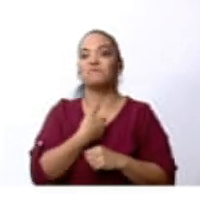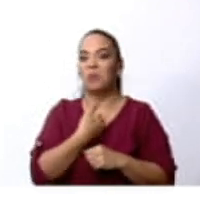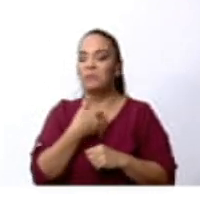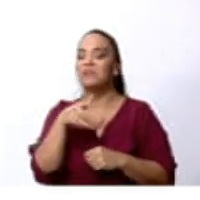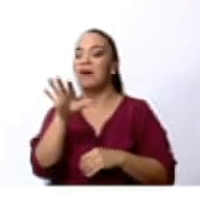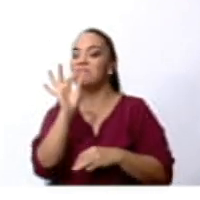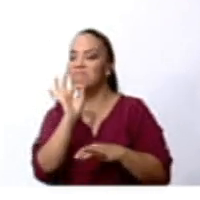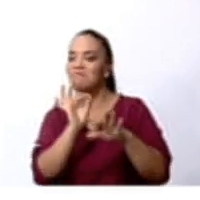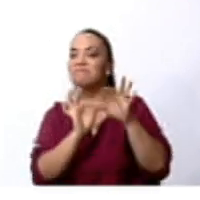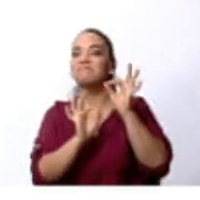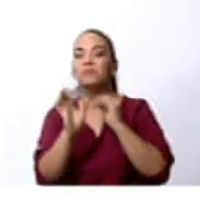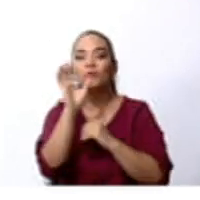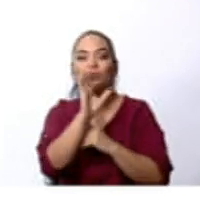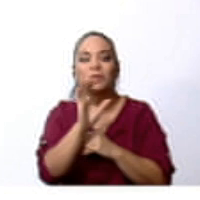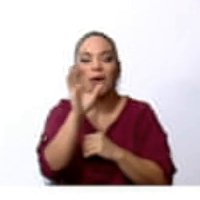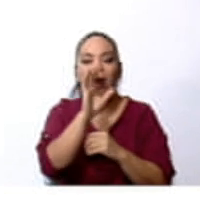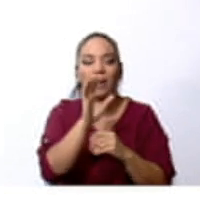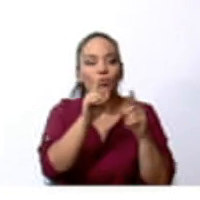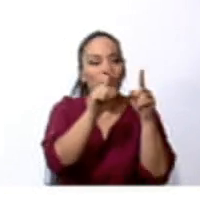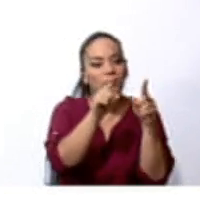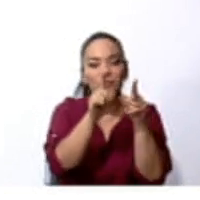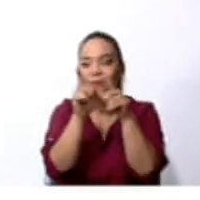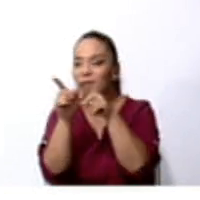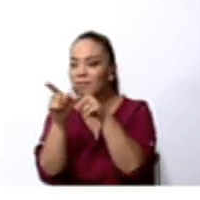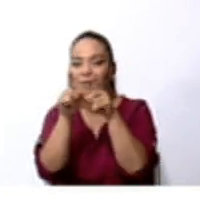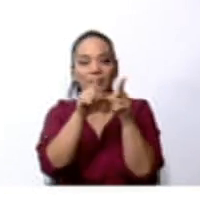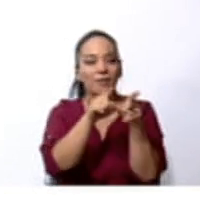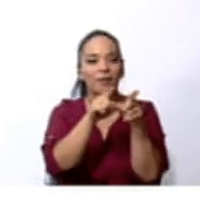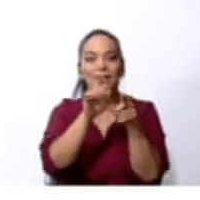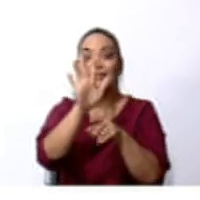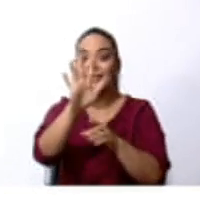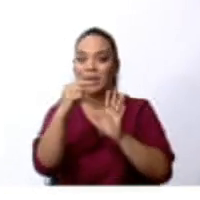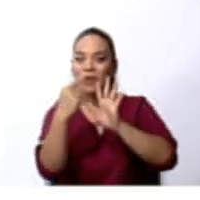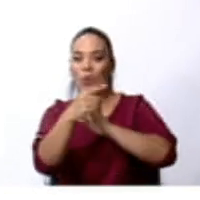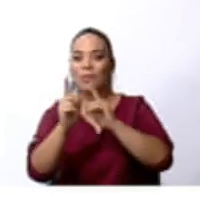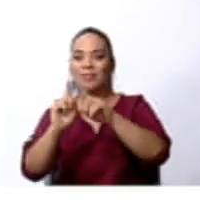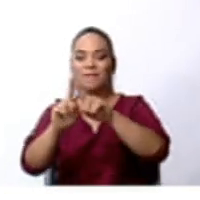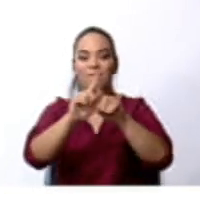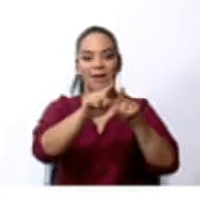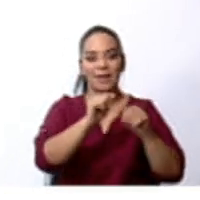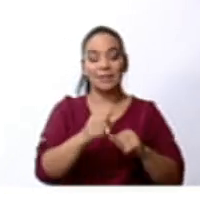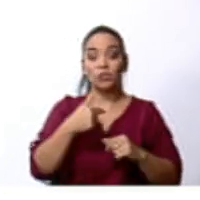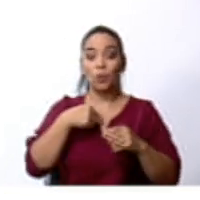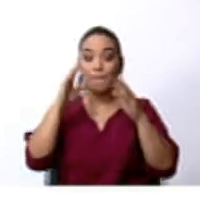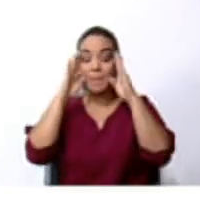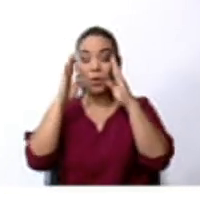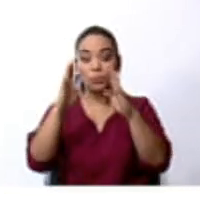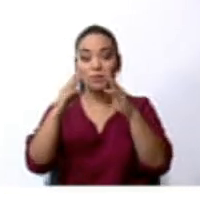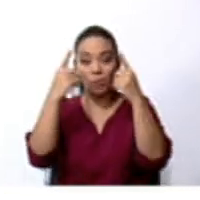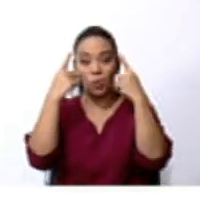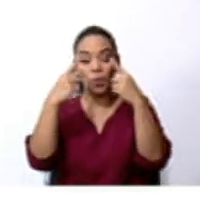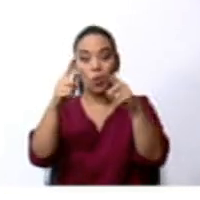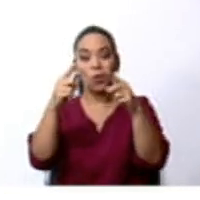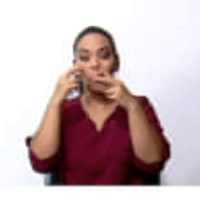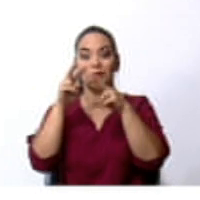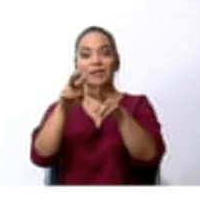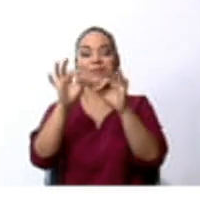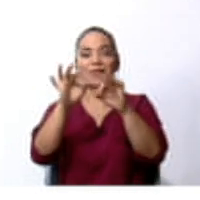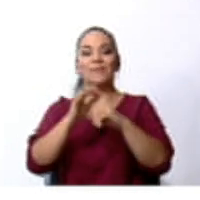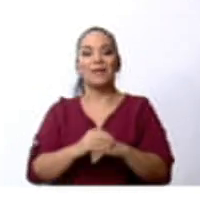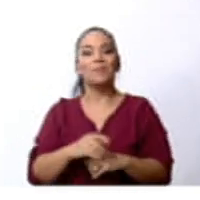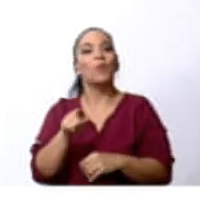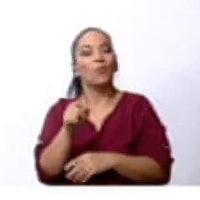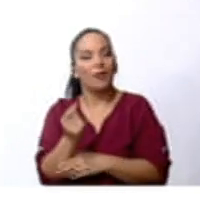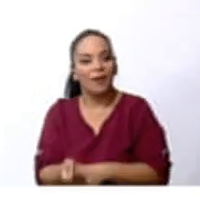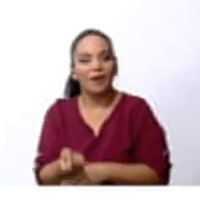Vamos a ir buscando esas cinco diferencias porque cuando me concentro y logro observar bien, así voy a poder